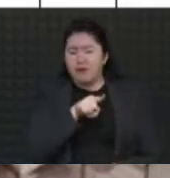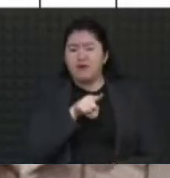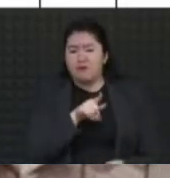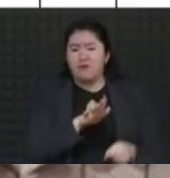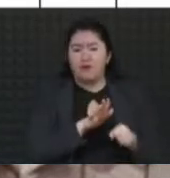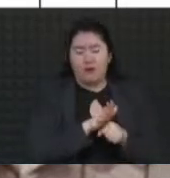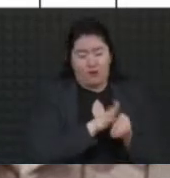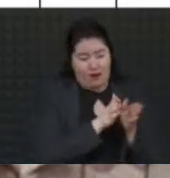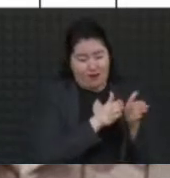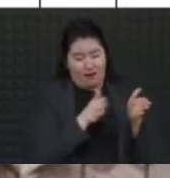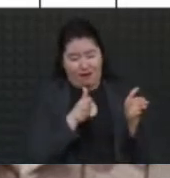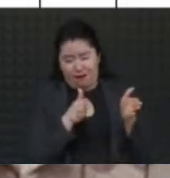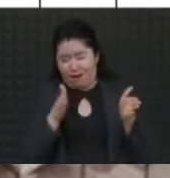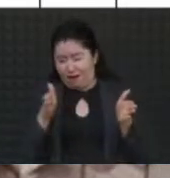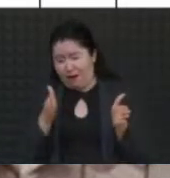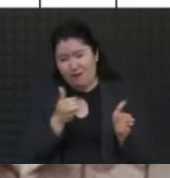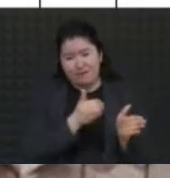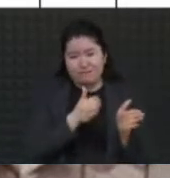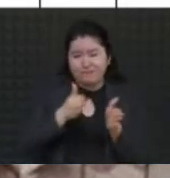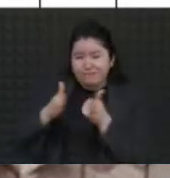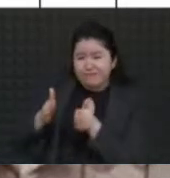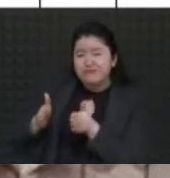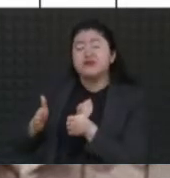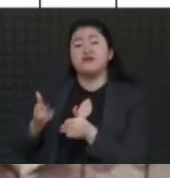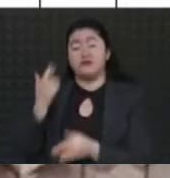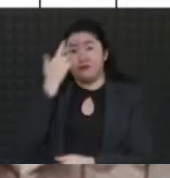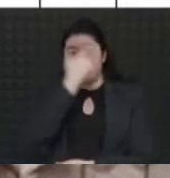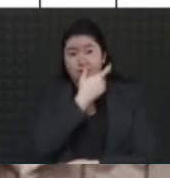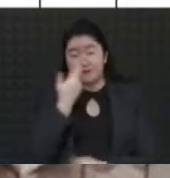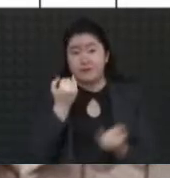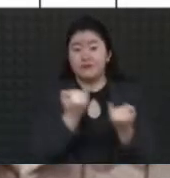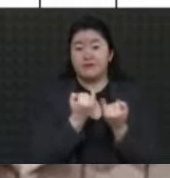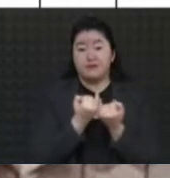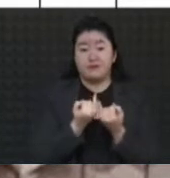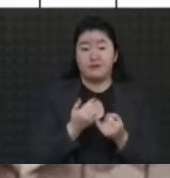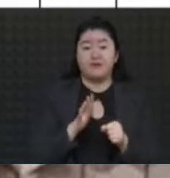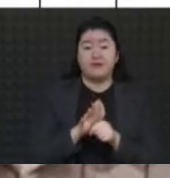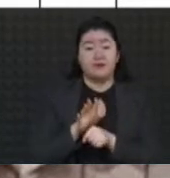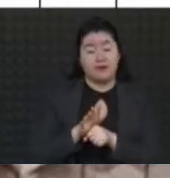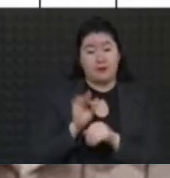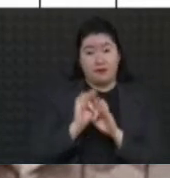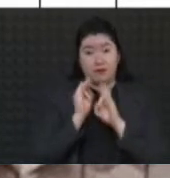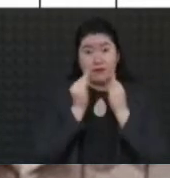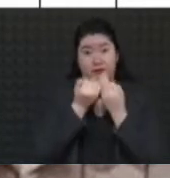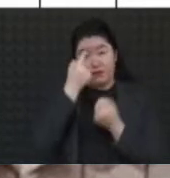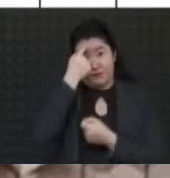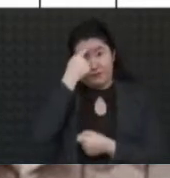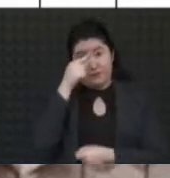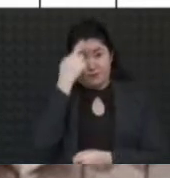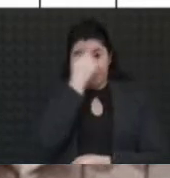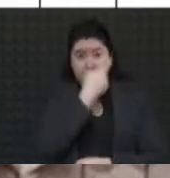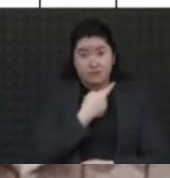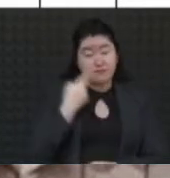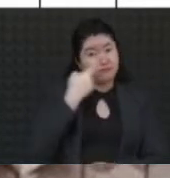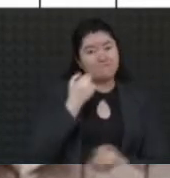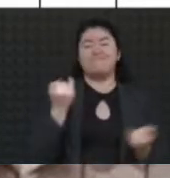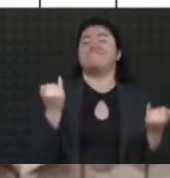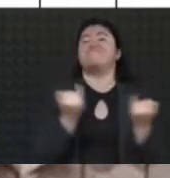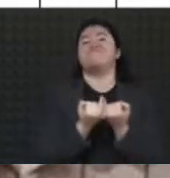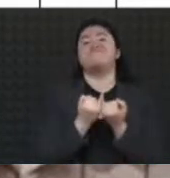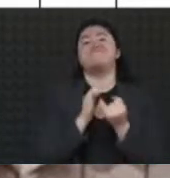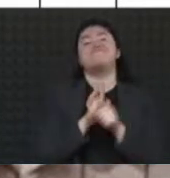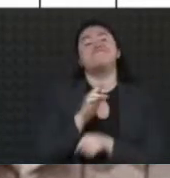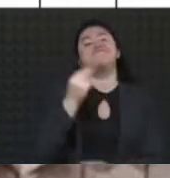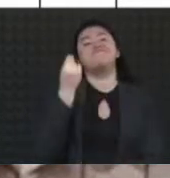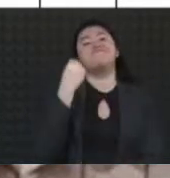entre tramos, intertramos, tanto de georreferenciación, levantamiento topográfico, y esto finalmente termina siendo lo que le